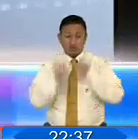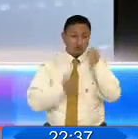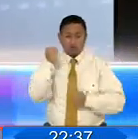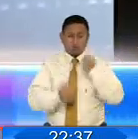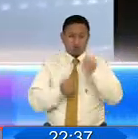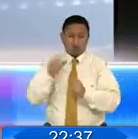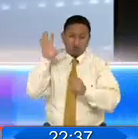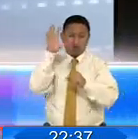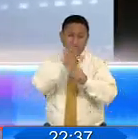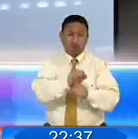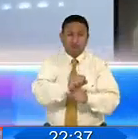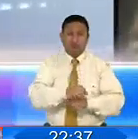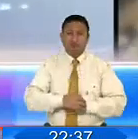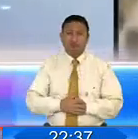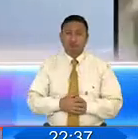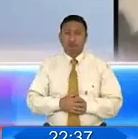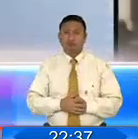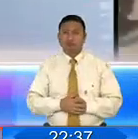perseguirlos.